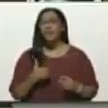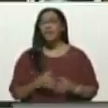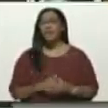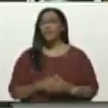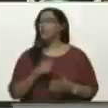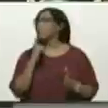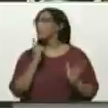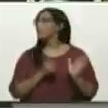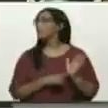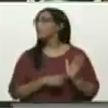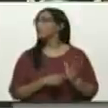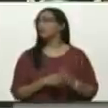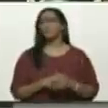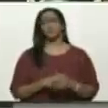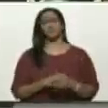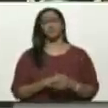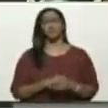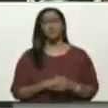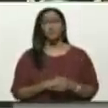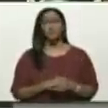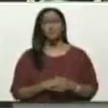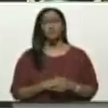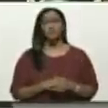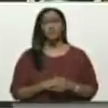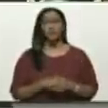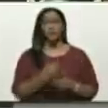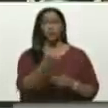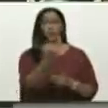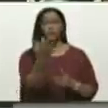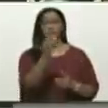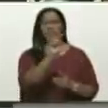ese rol. Pero muy pocos, con la mano contados.